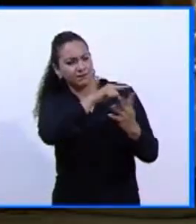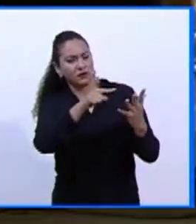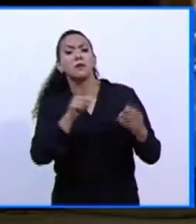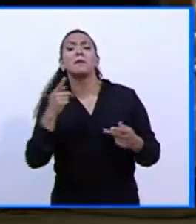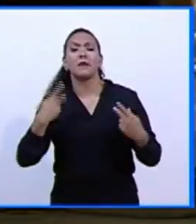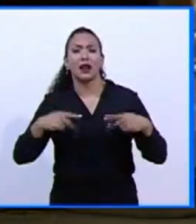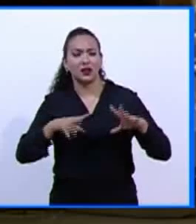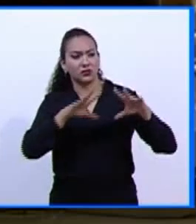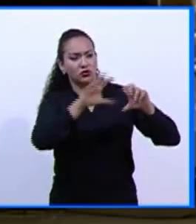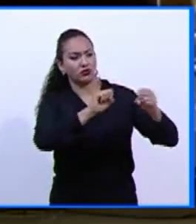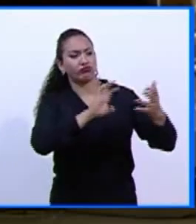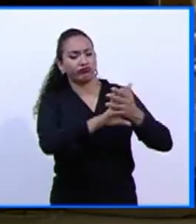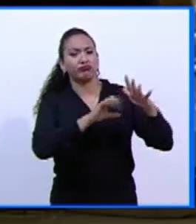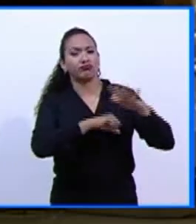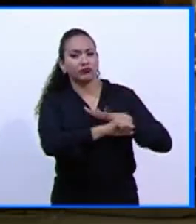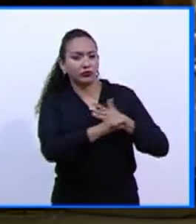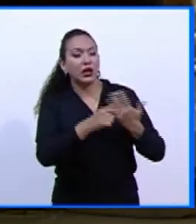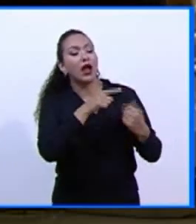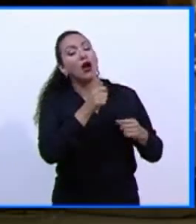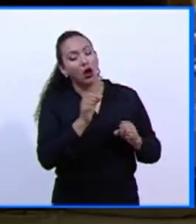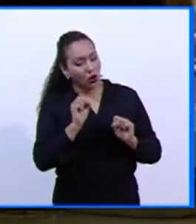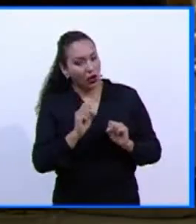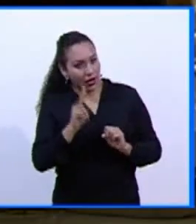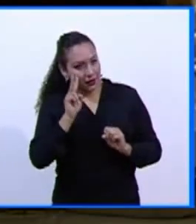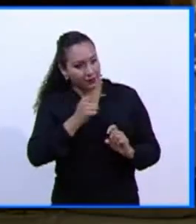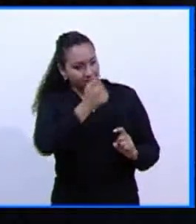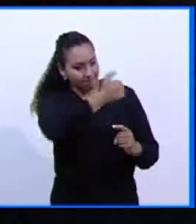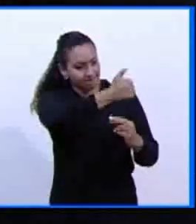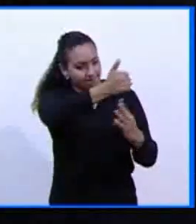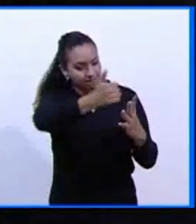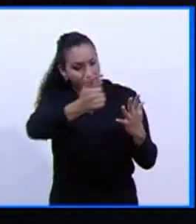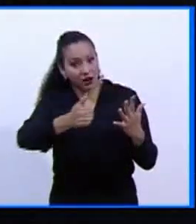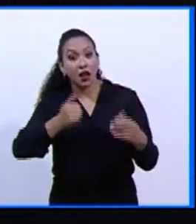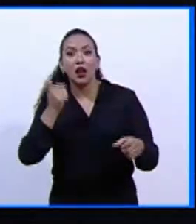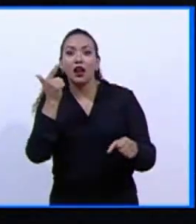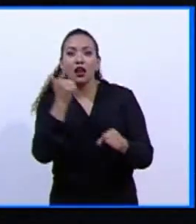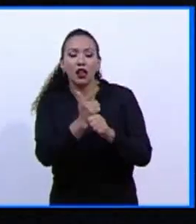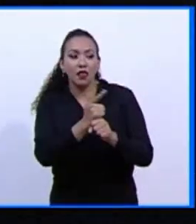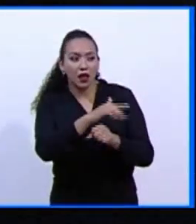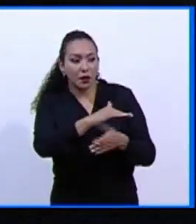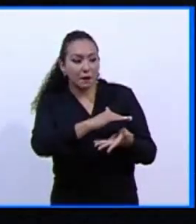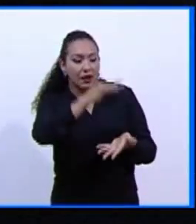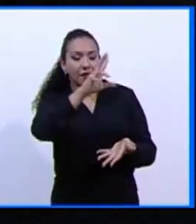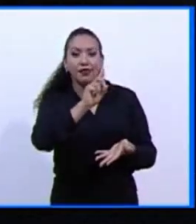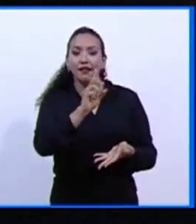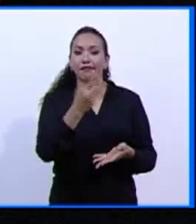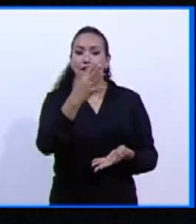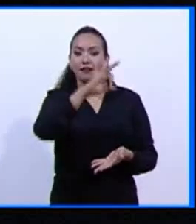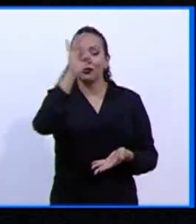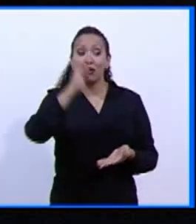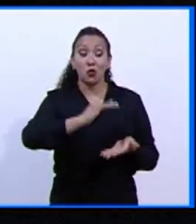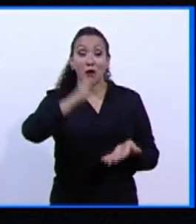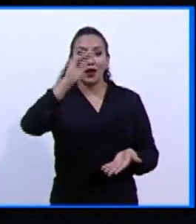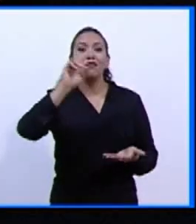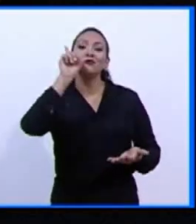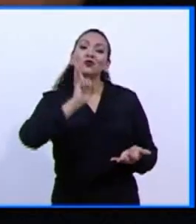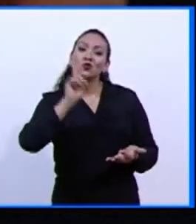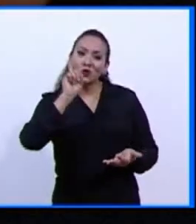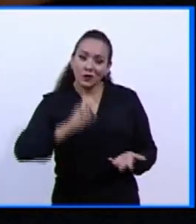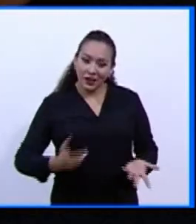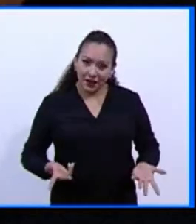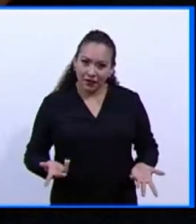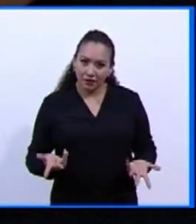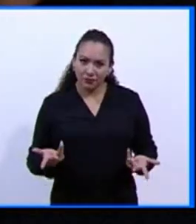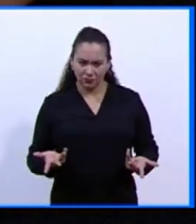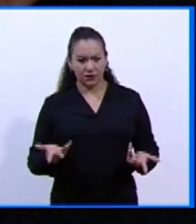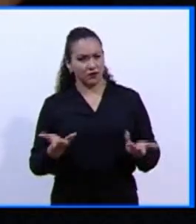el delito de trata de personas, en el cual se descubrió que más del 35% eran mujeres, debido